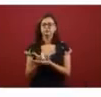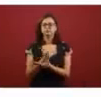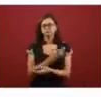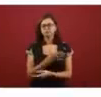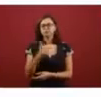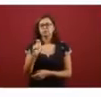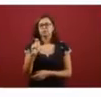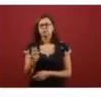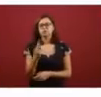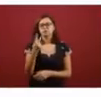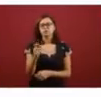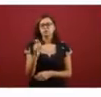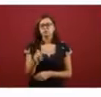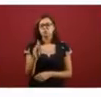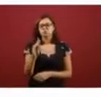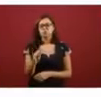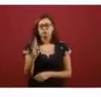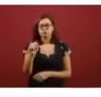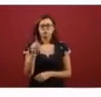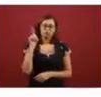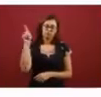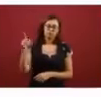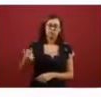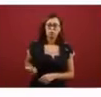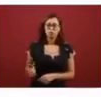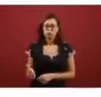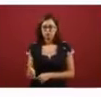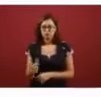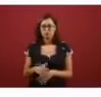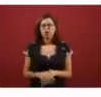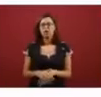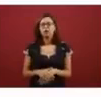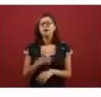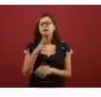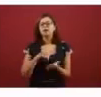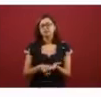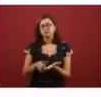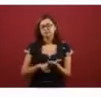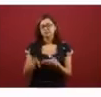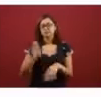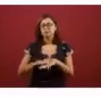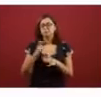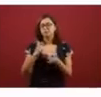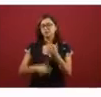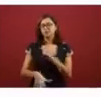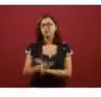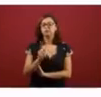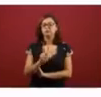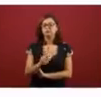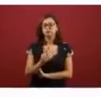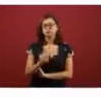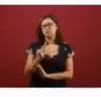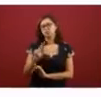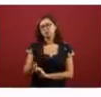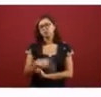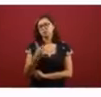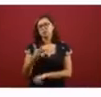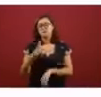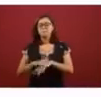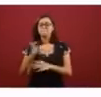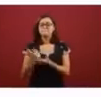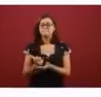alto, 22.99 en Guanajuato, Guanajuato. Y en diésel, el más económico en Medellín, Veracruz, 18.98, y el más